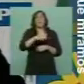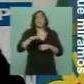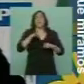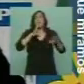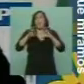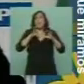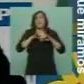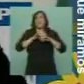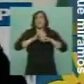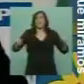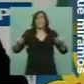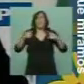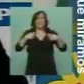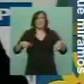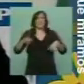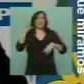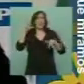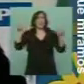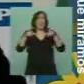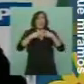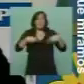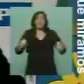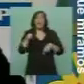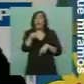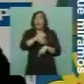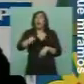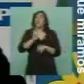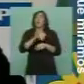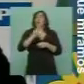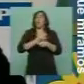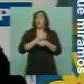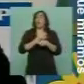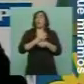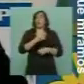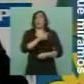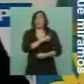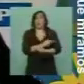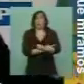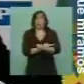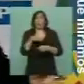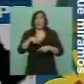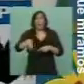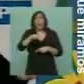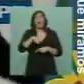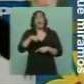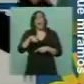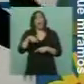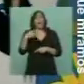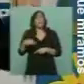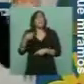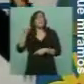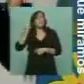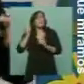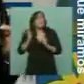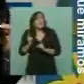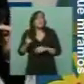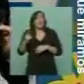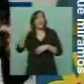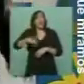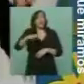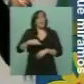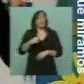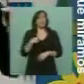también manejan la información pública deben tener la misma obligación que tenemos quien manejamos los recursos públicos Porque todos